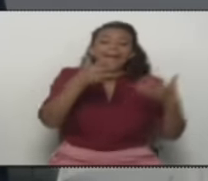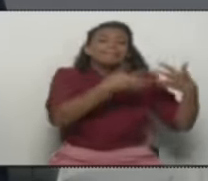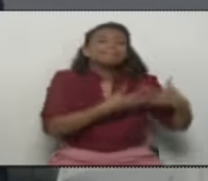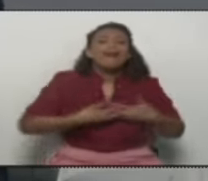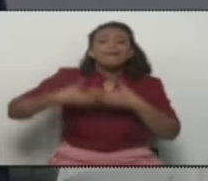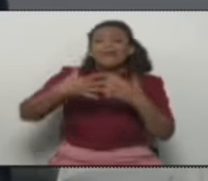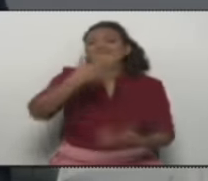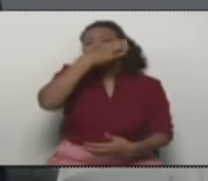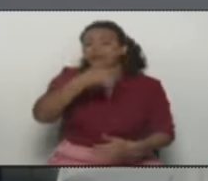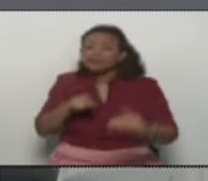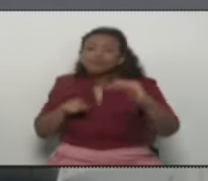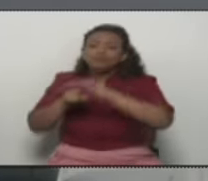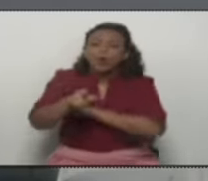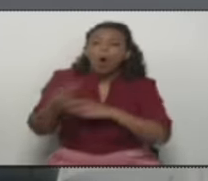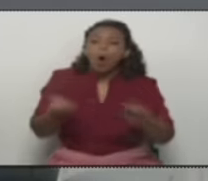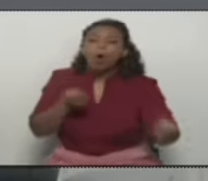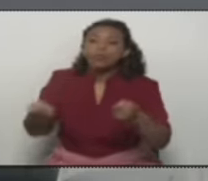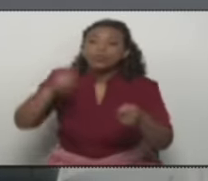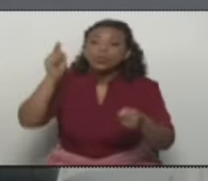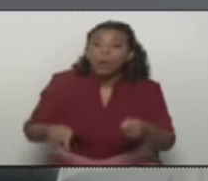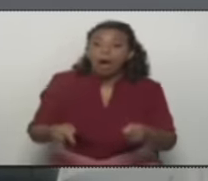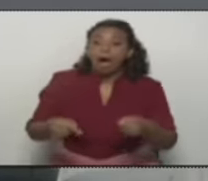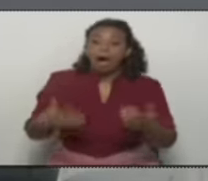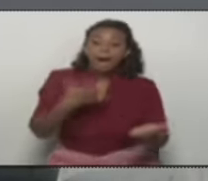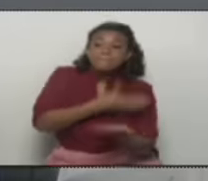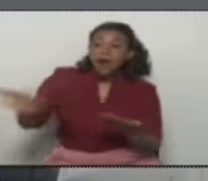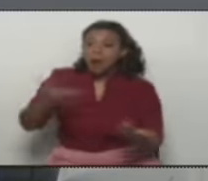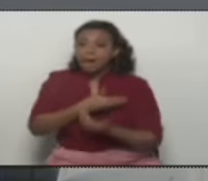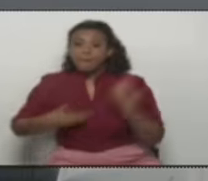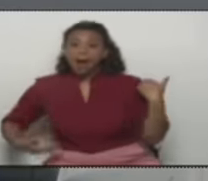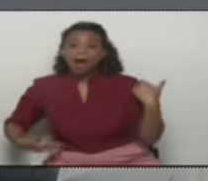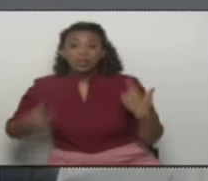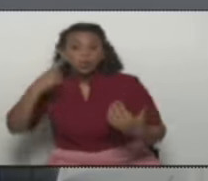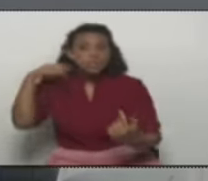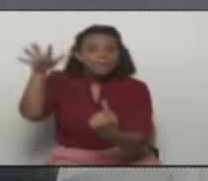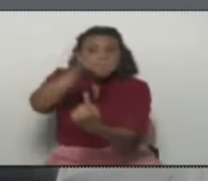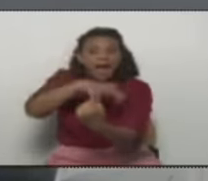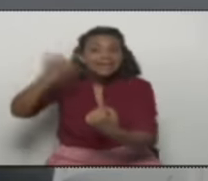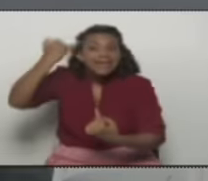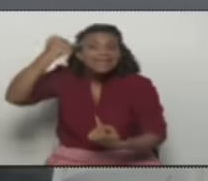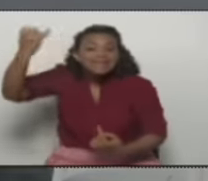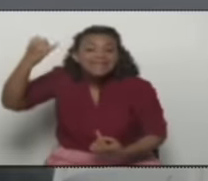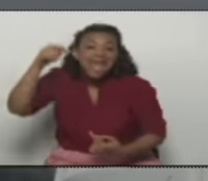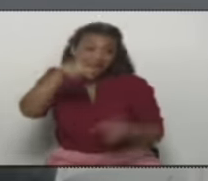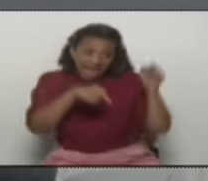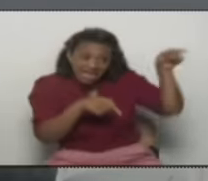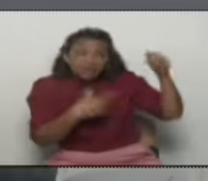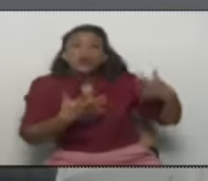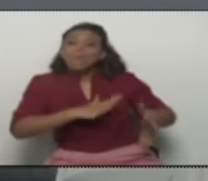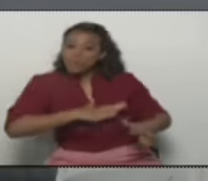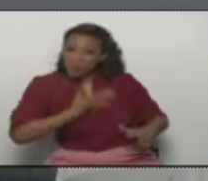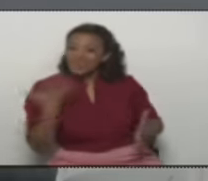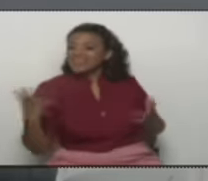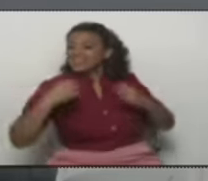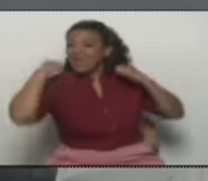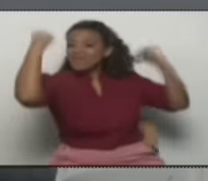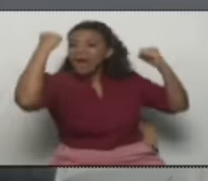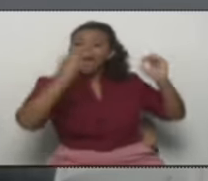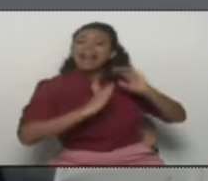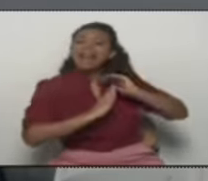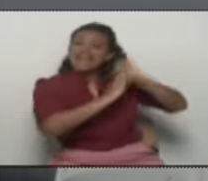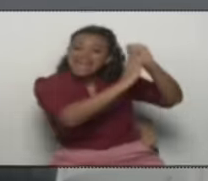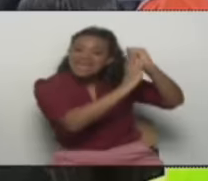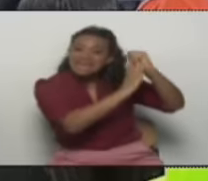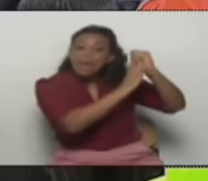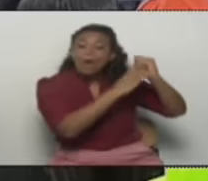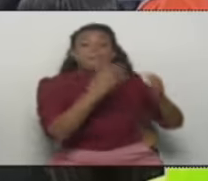tan manipuladas como nuestros jóvenes. Le están sembrando la idea de que ellos son más leales por